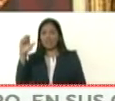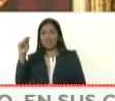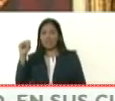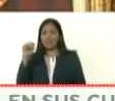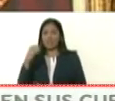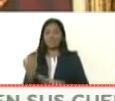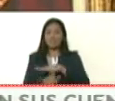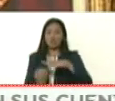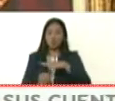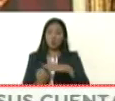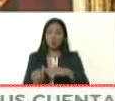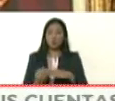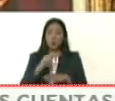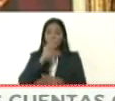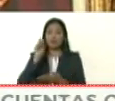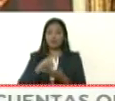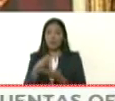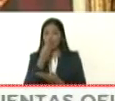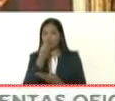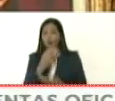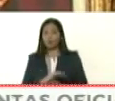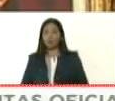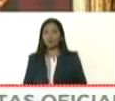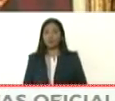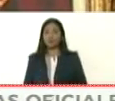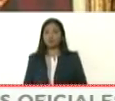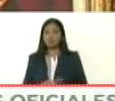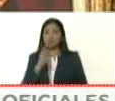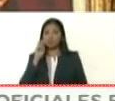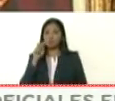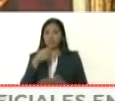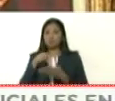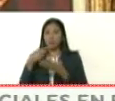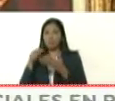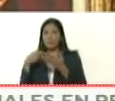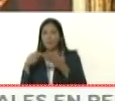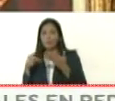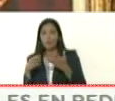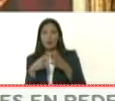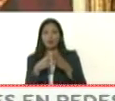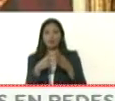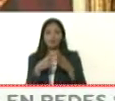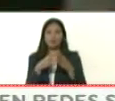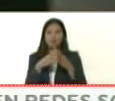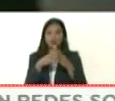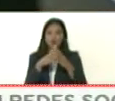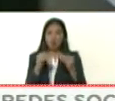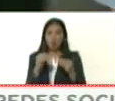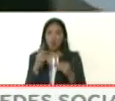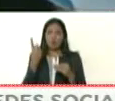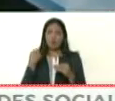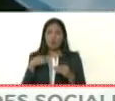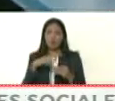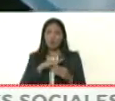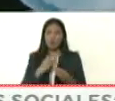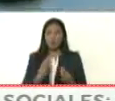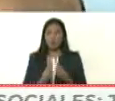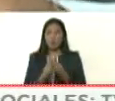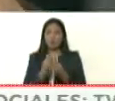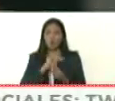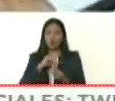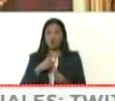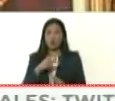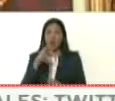Instituto Nacional de Nutrición. Aquí ustedes ven todos los complementos nutricionales que traemos junto a la